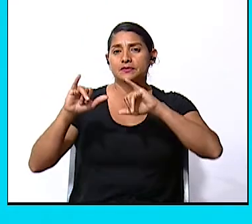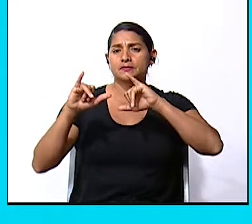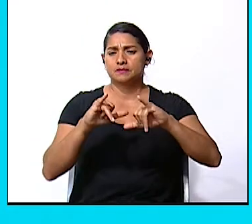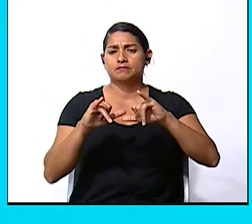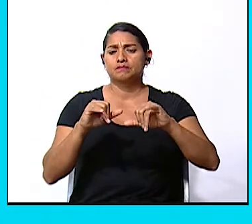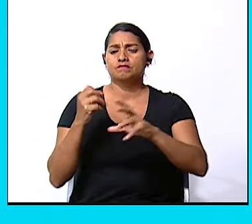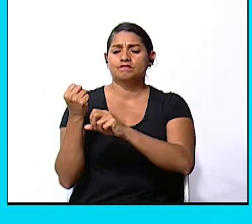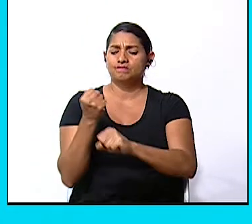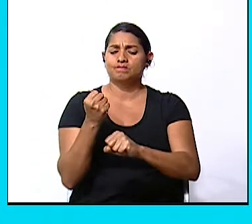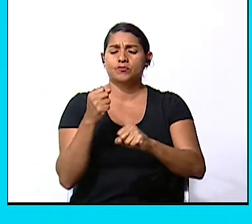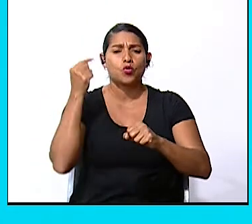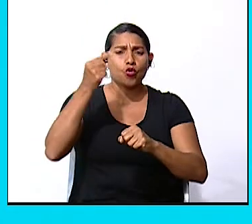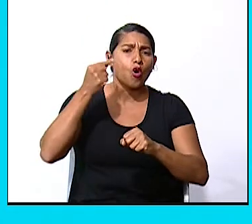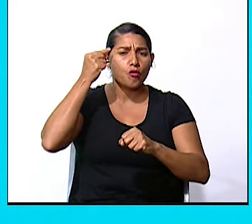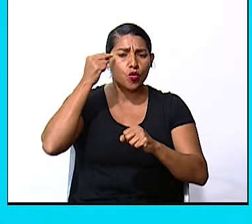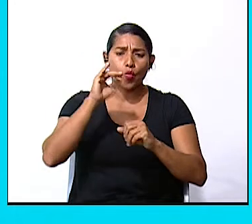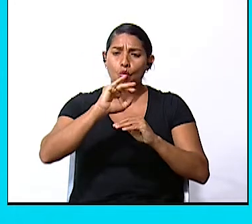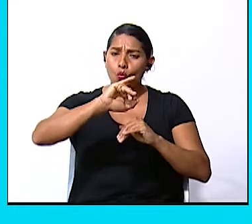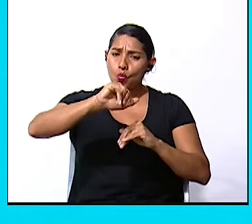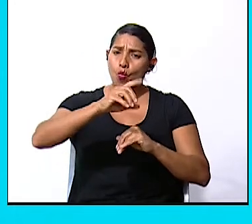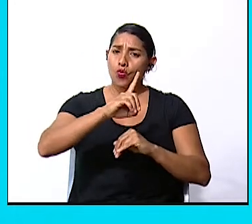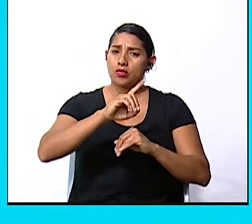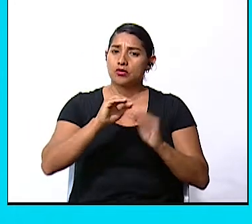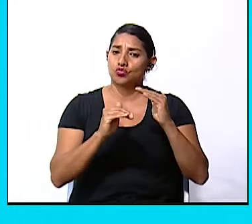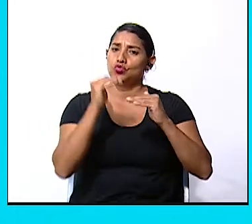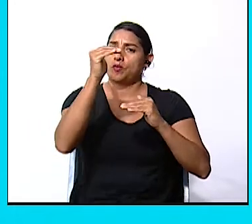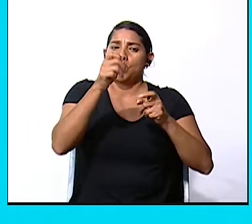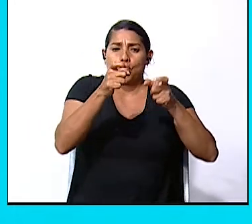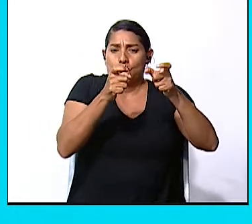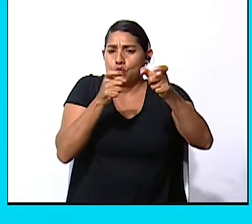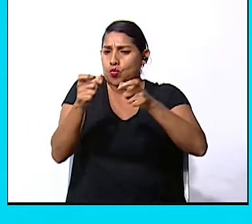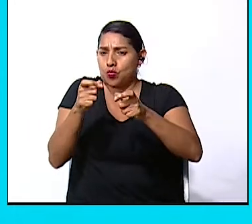Estableció el gobierno en la Junta Superior Gubernativa.